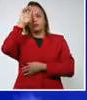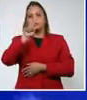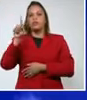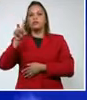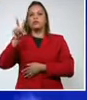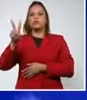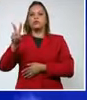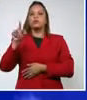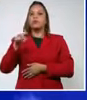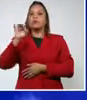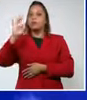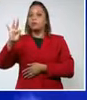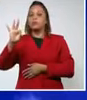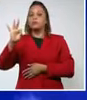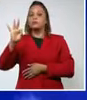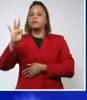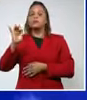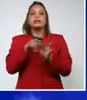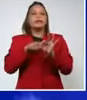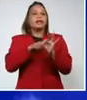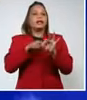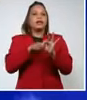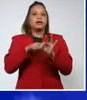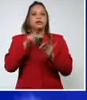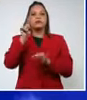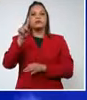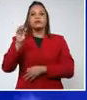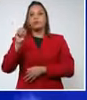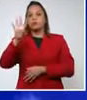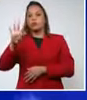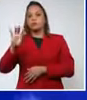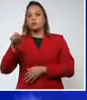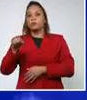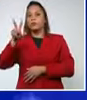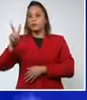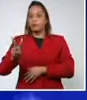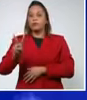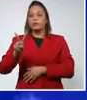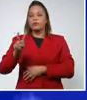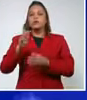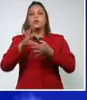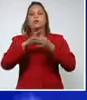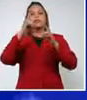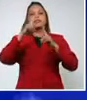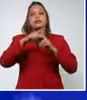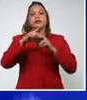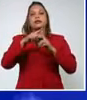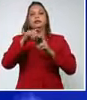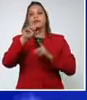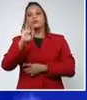112,8, el municipio especial a 104,2 y Guantánamo a